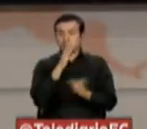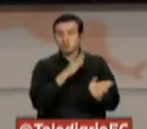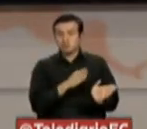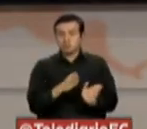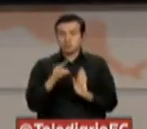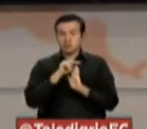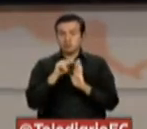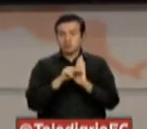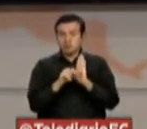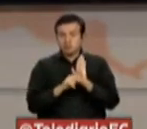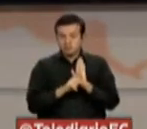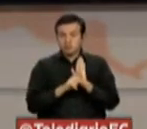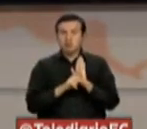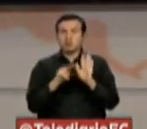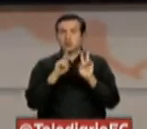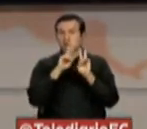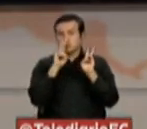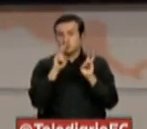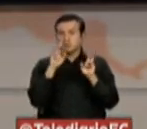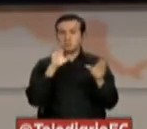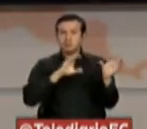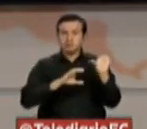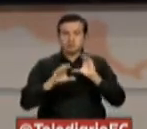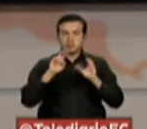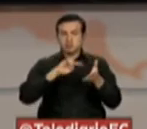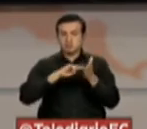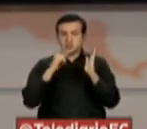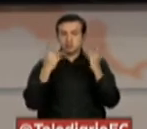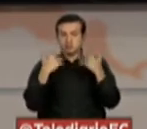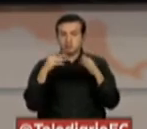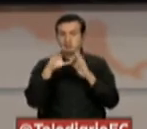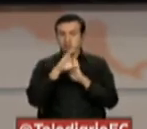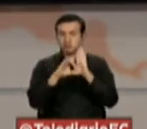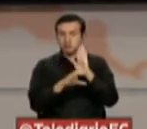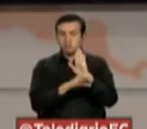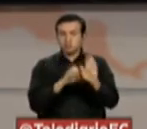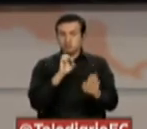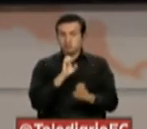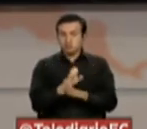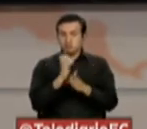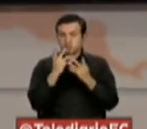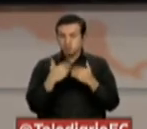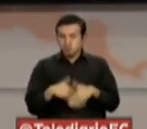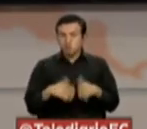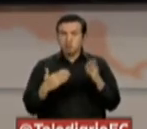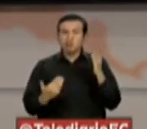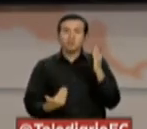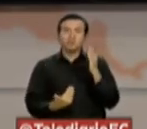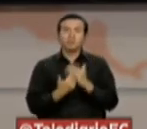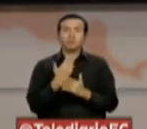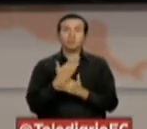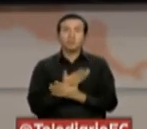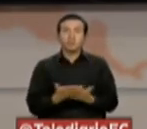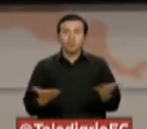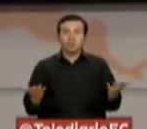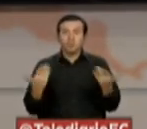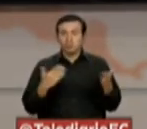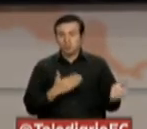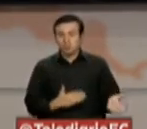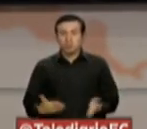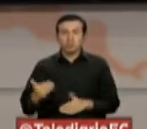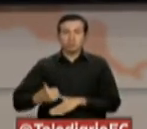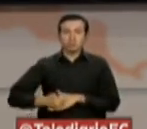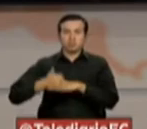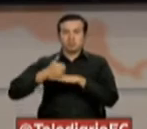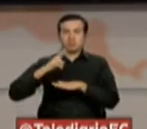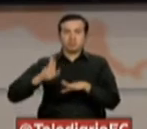estableció, dentro del marco del sistema de ciencia y tecnología que lo establece la Constitución de la República, la creación y el establecimiento de la